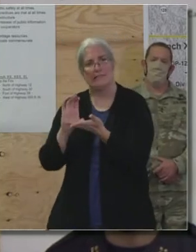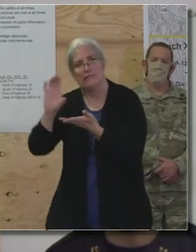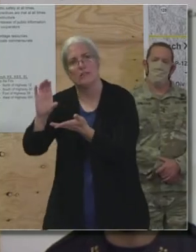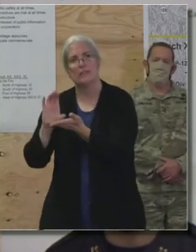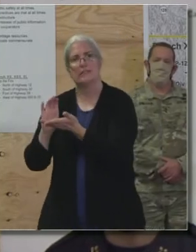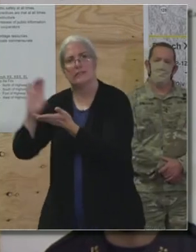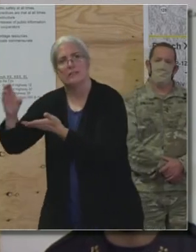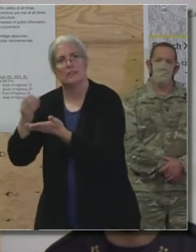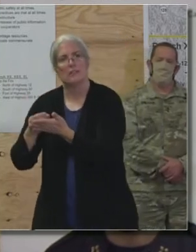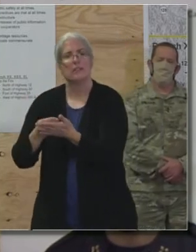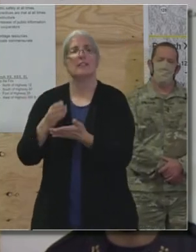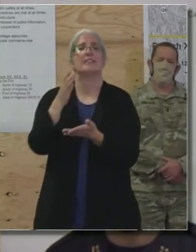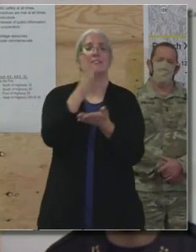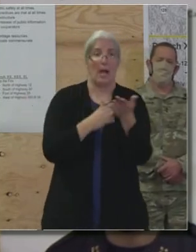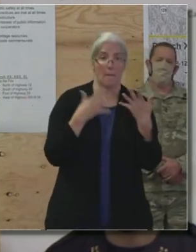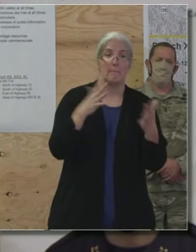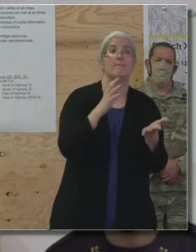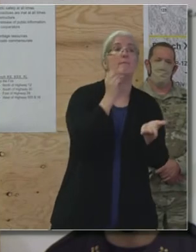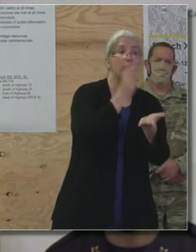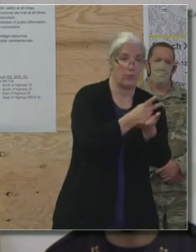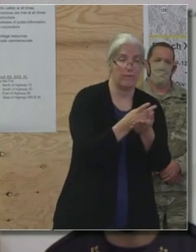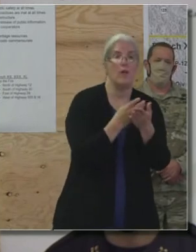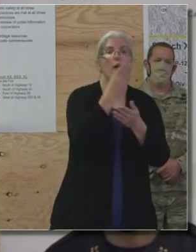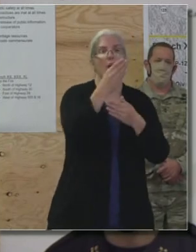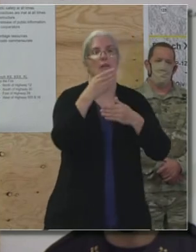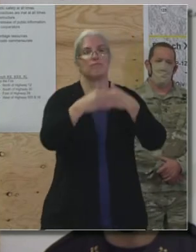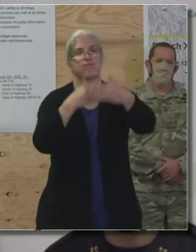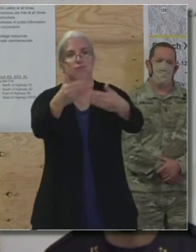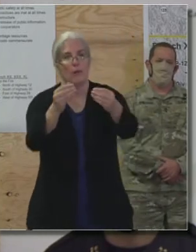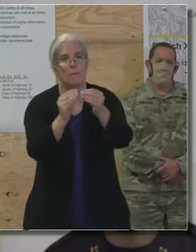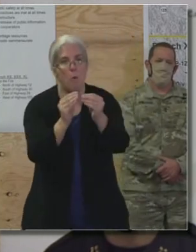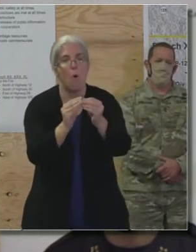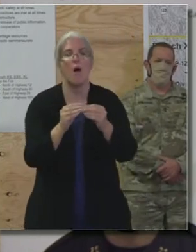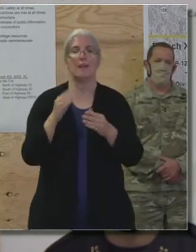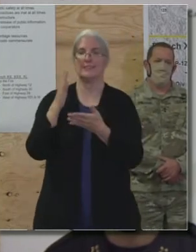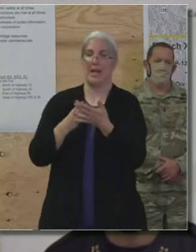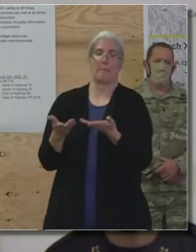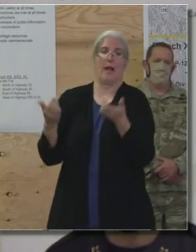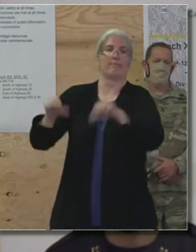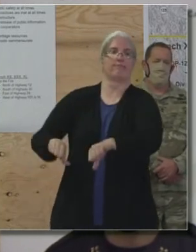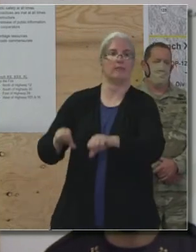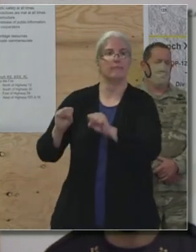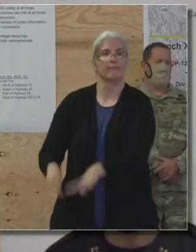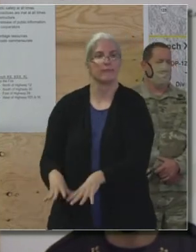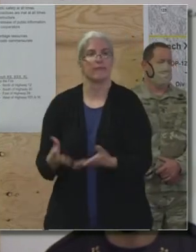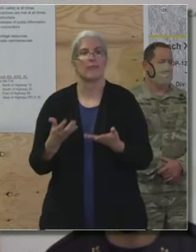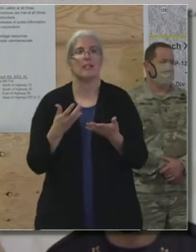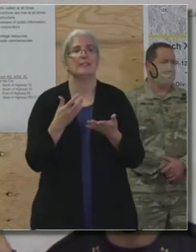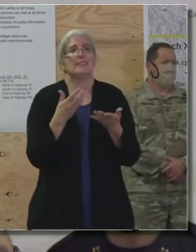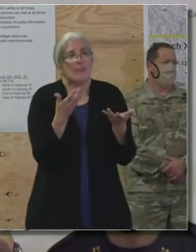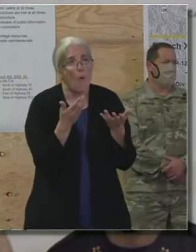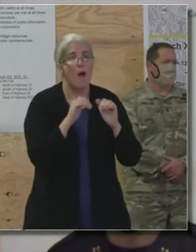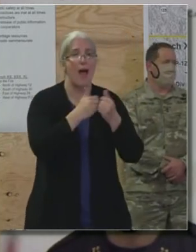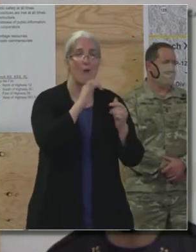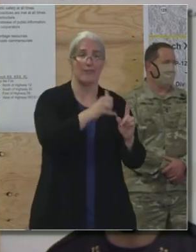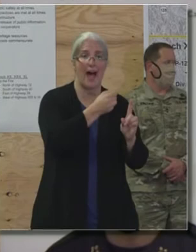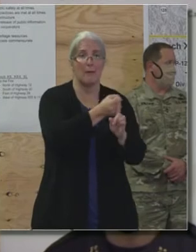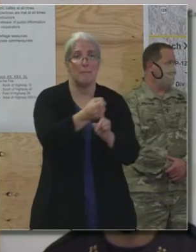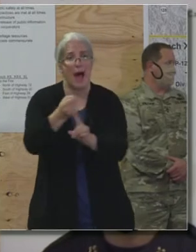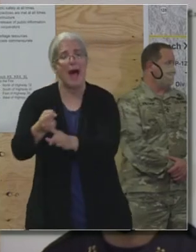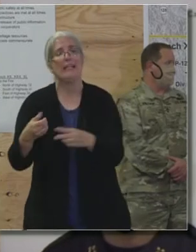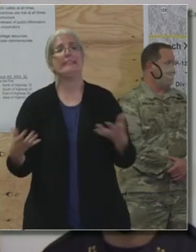algunos logran progreso otros no respecto a lo que pregunto si cabe that in es de un impacto el impacto que ha tenido es que ha